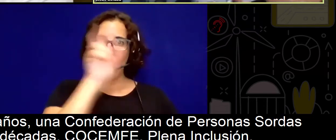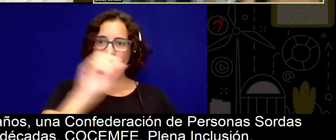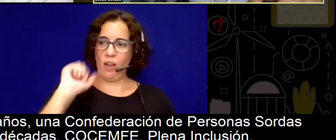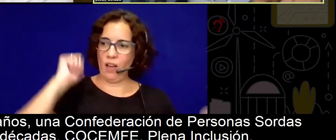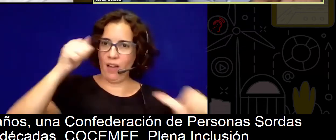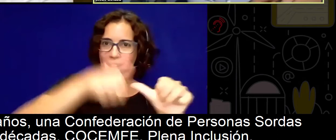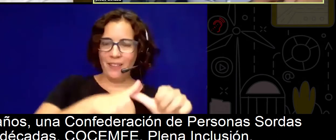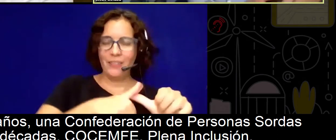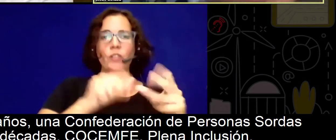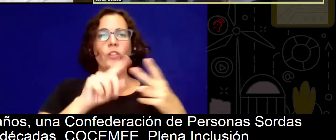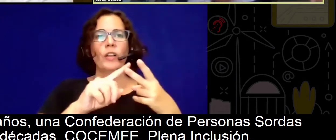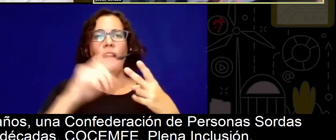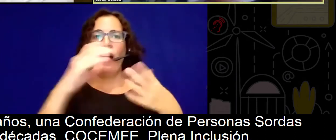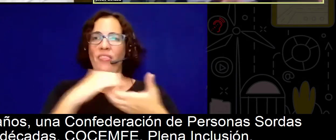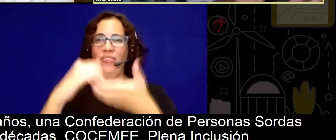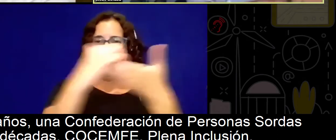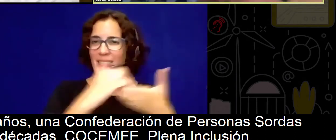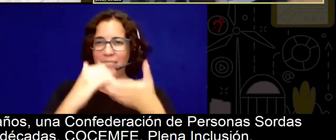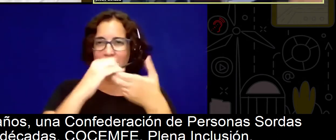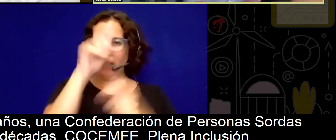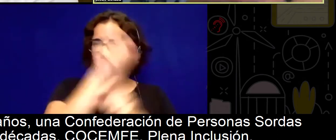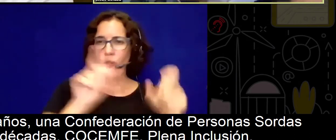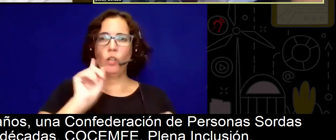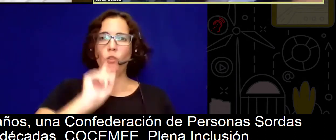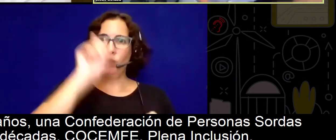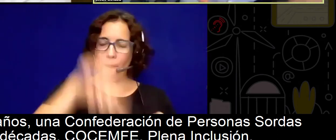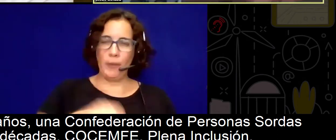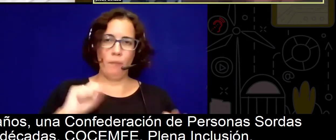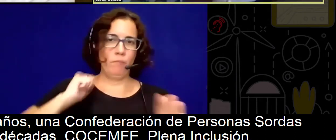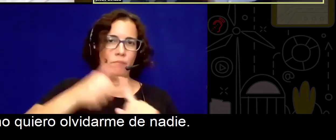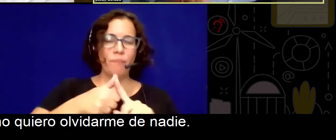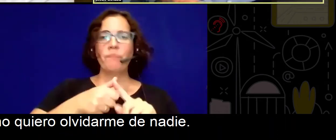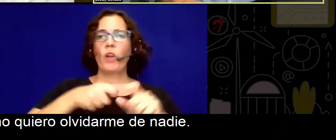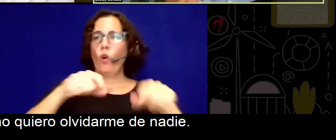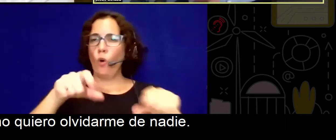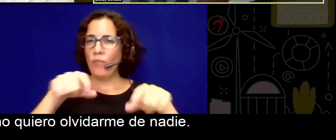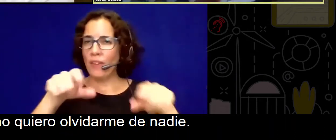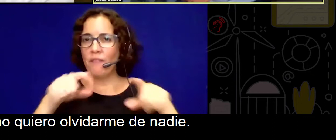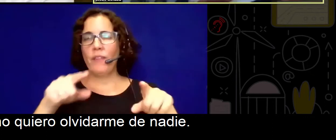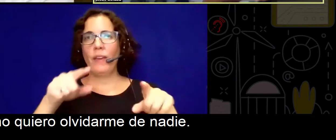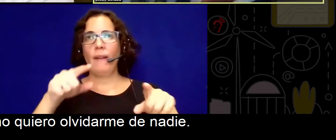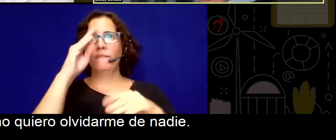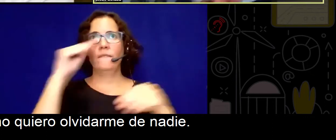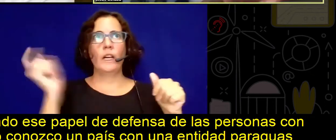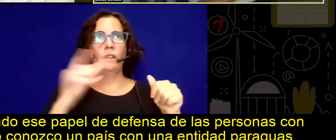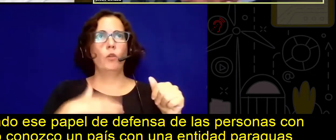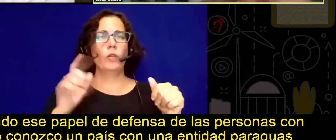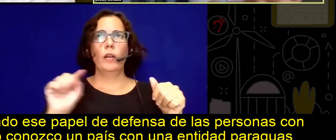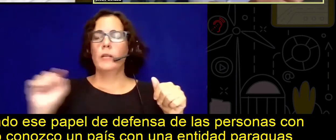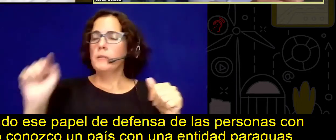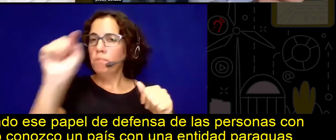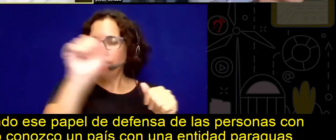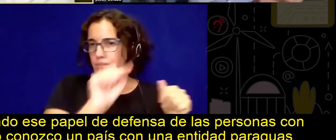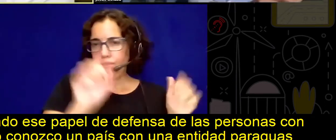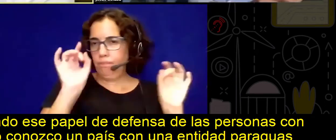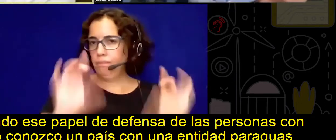una confederación de personas sordas, con otras tantas décadas, COCENFE, plena inclusión. No quiero olvidarme de nadie, y tratar a todos, bien lo saben, a